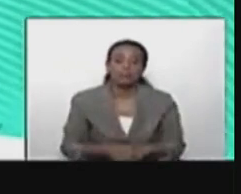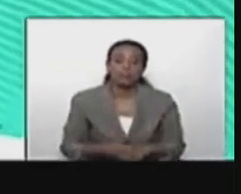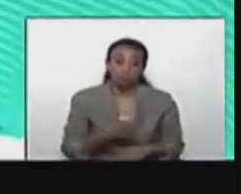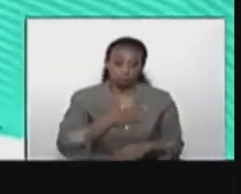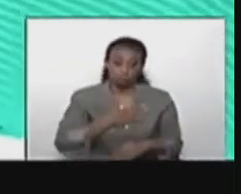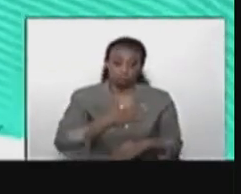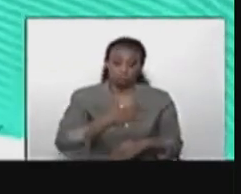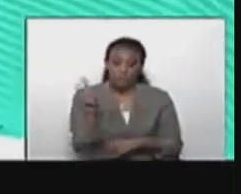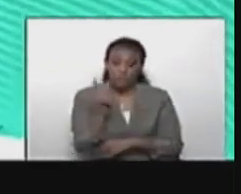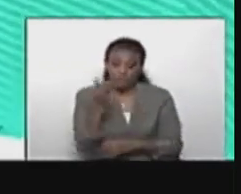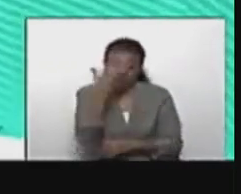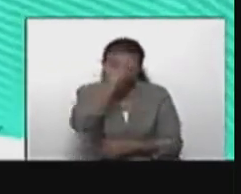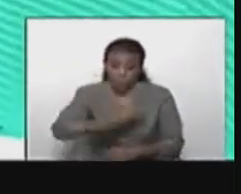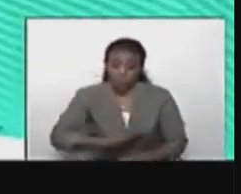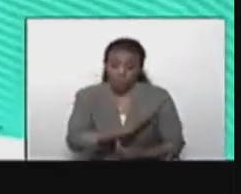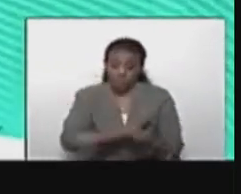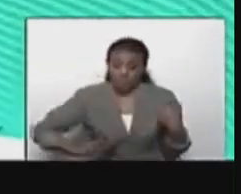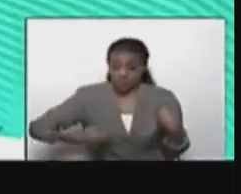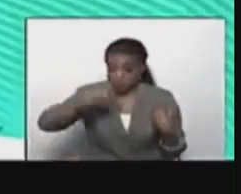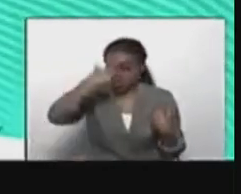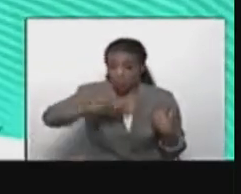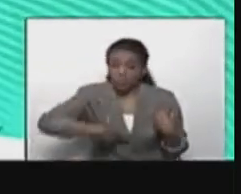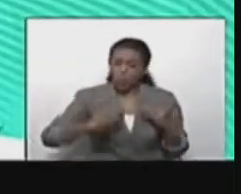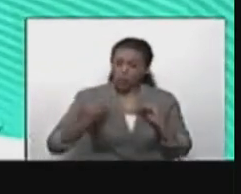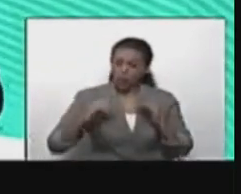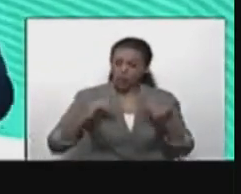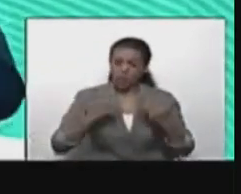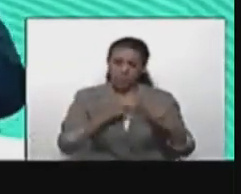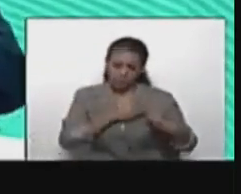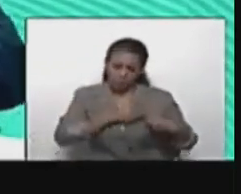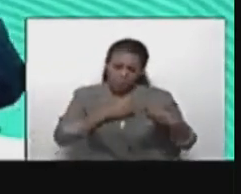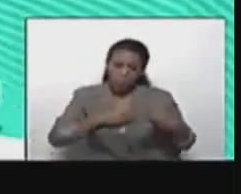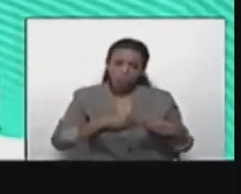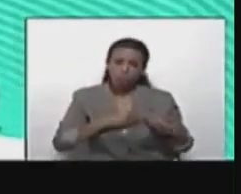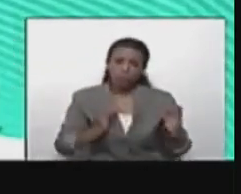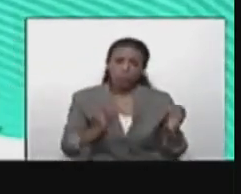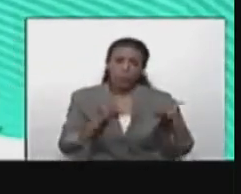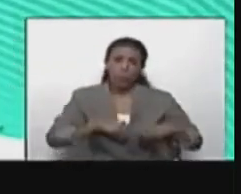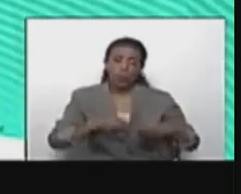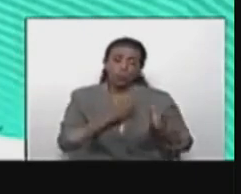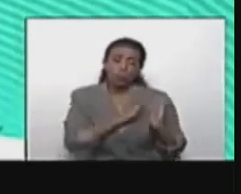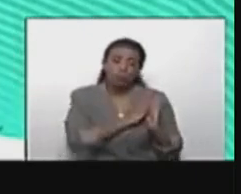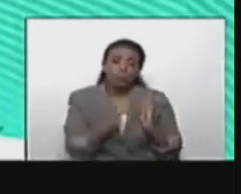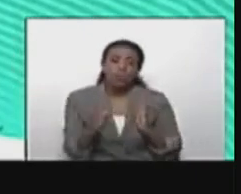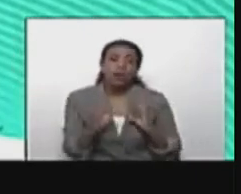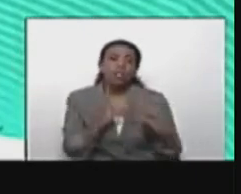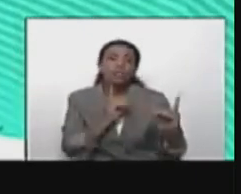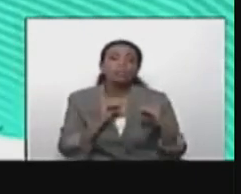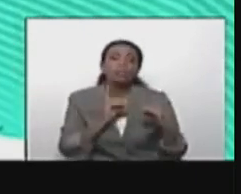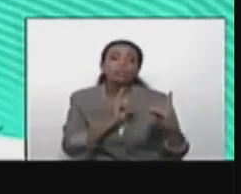Nosotros, con ética, con honor, hemos respetado todo el proceso.